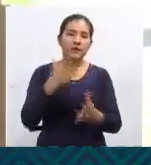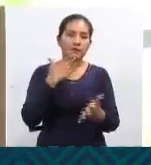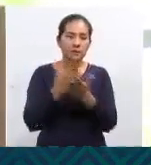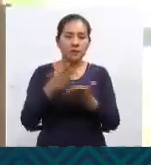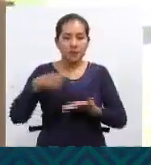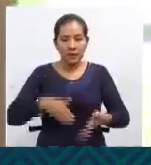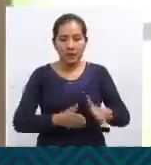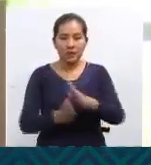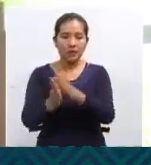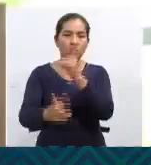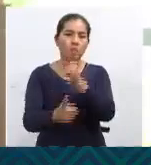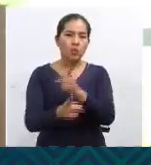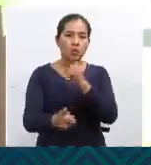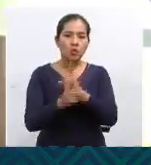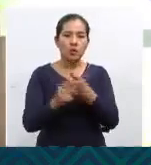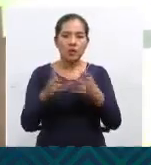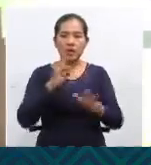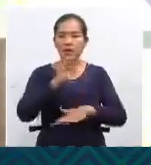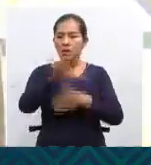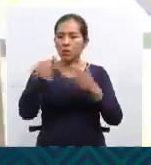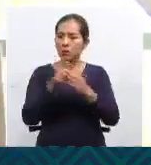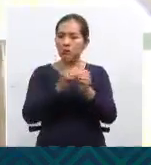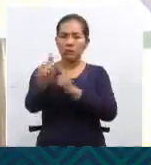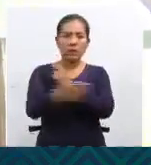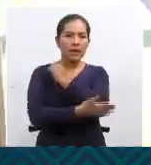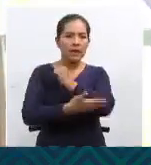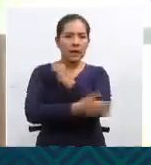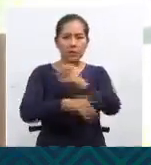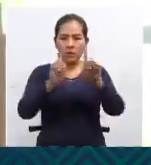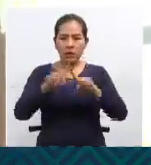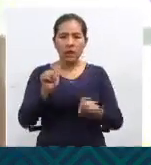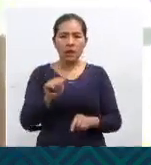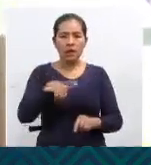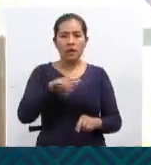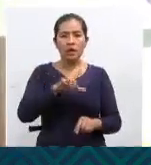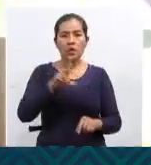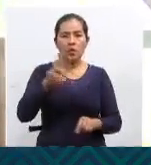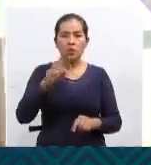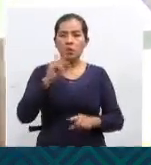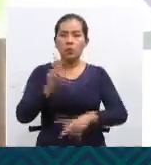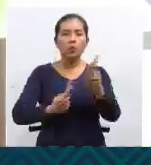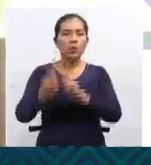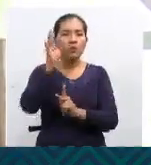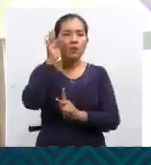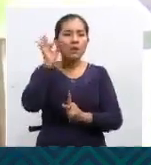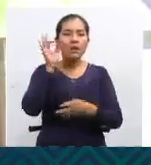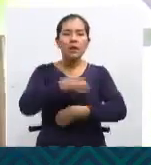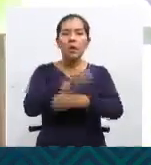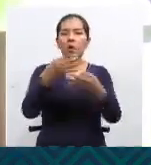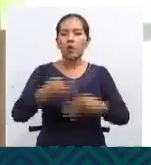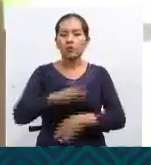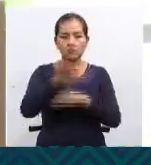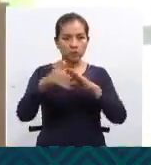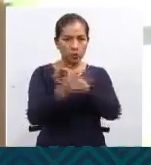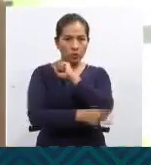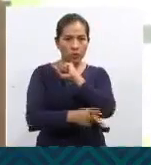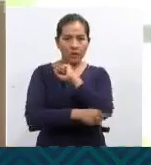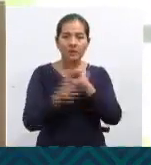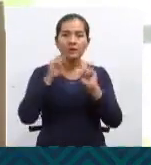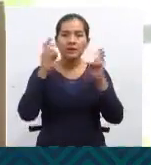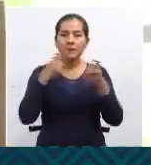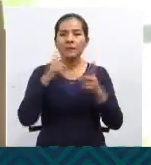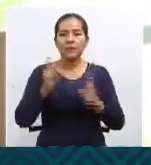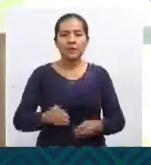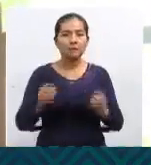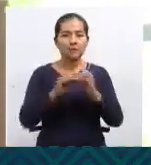hermanas, hermanos, que marcan nuestros años, nuestras marcas, que marcan nuestros pueblos indígenas originarios de nuestro país.